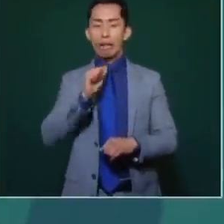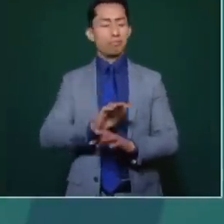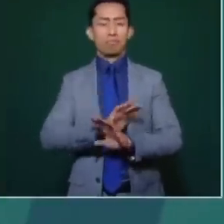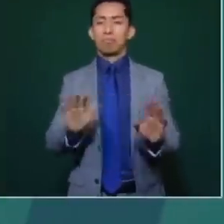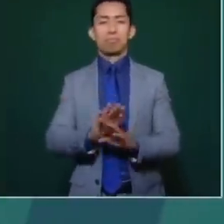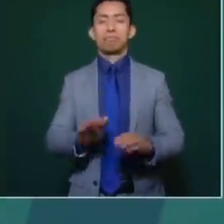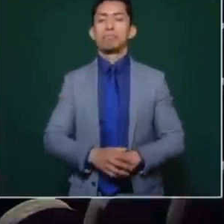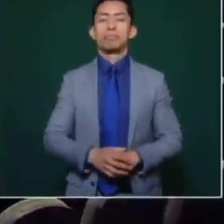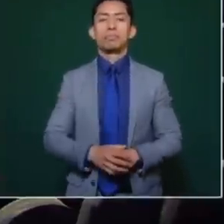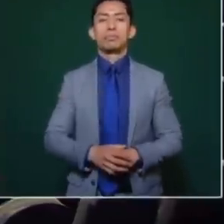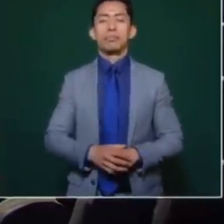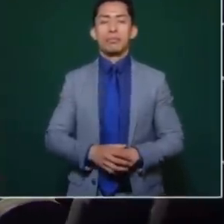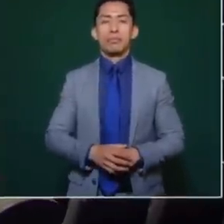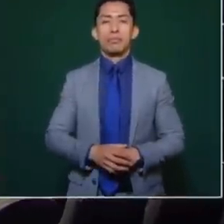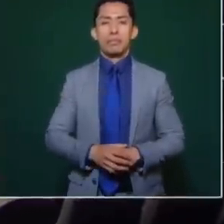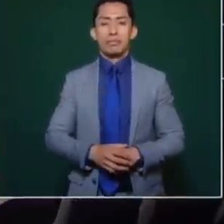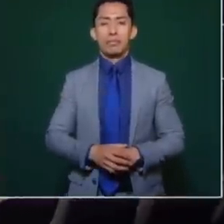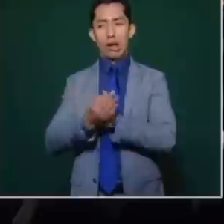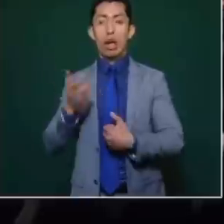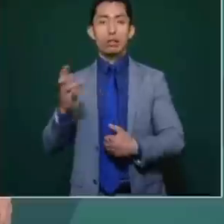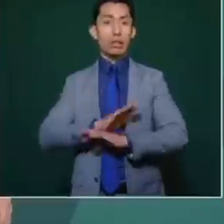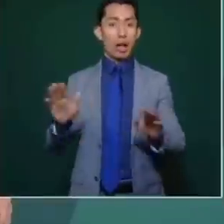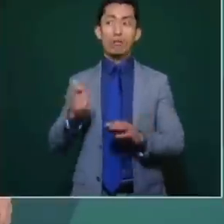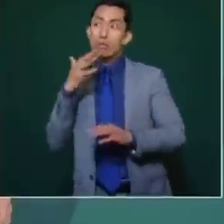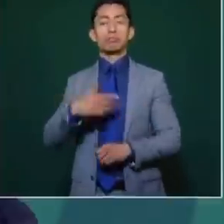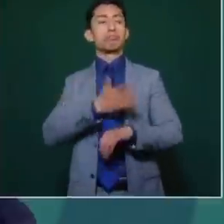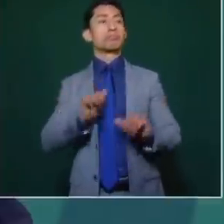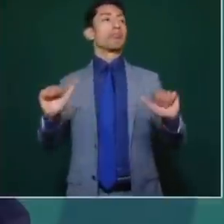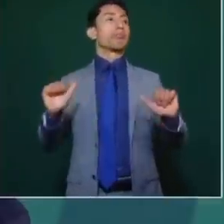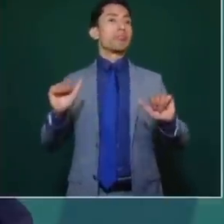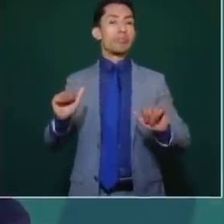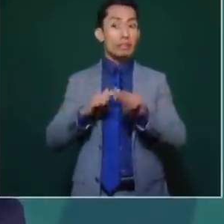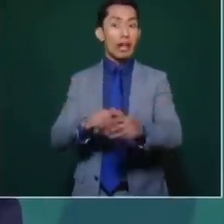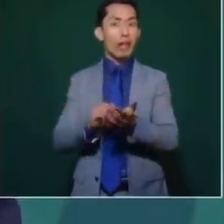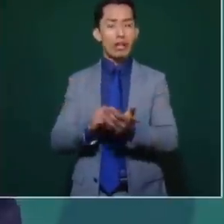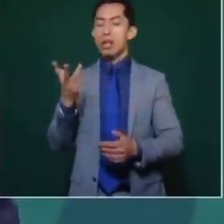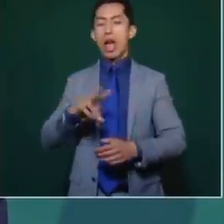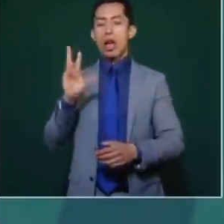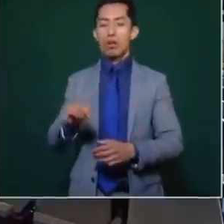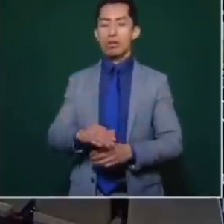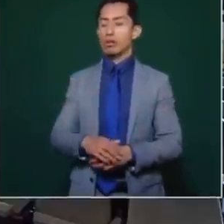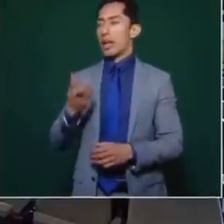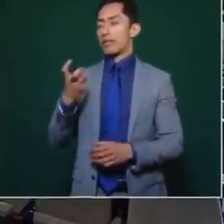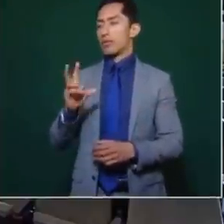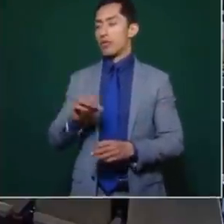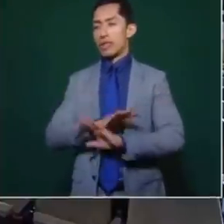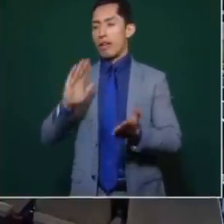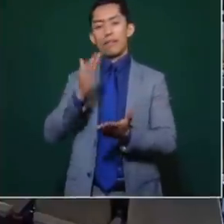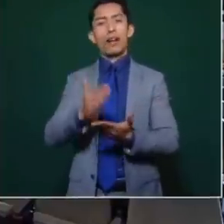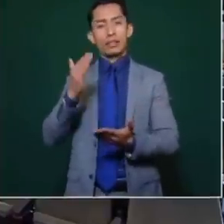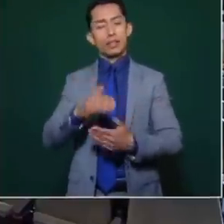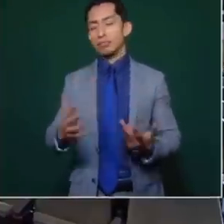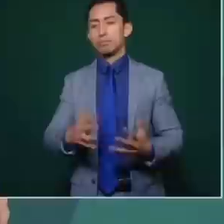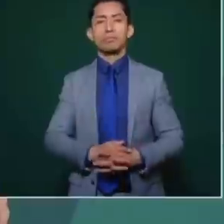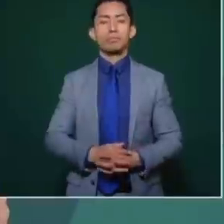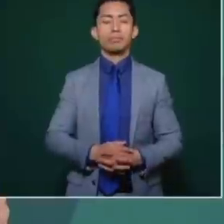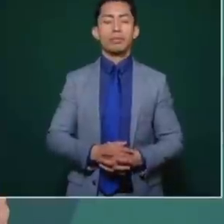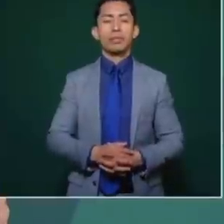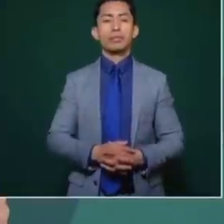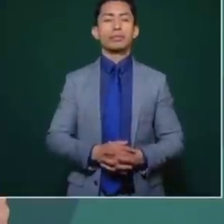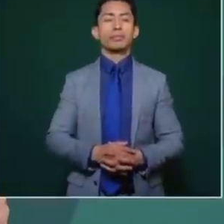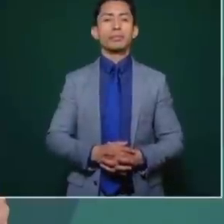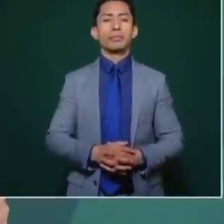que tenemos comprar a la plaza. Eso ya se acabó. Es avisar. Ya no se usa mucho el enviar telegramas, pero